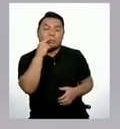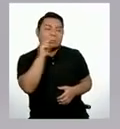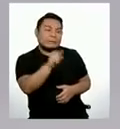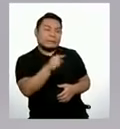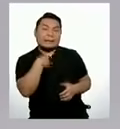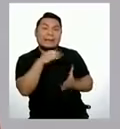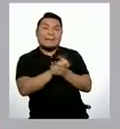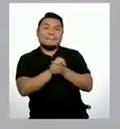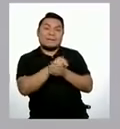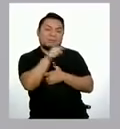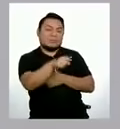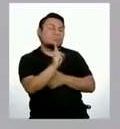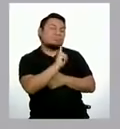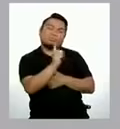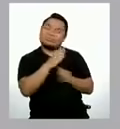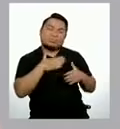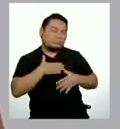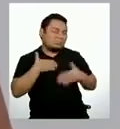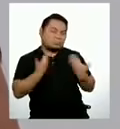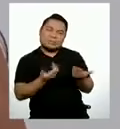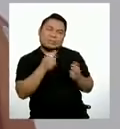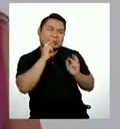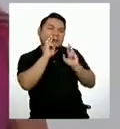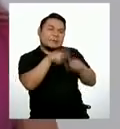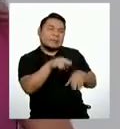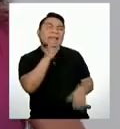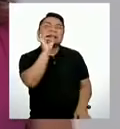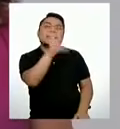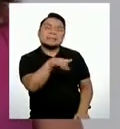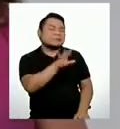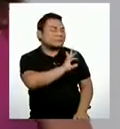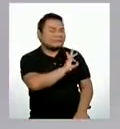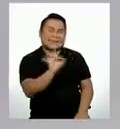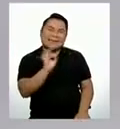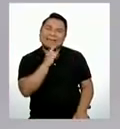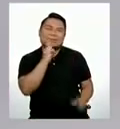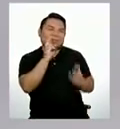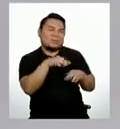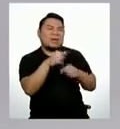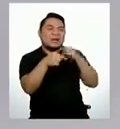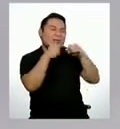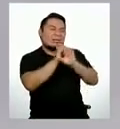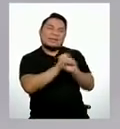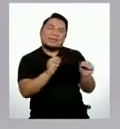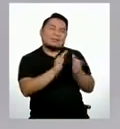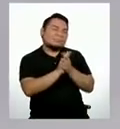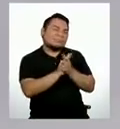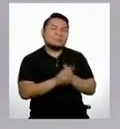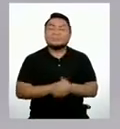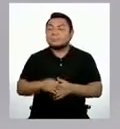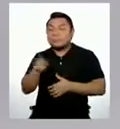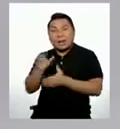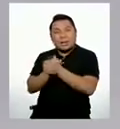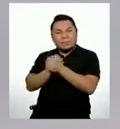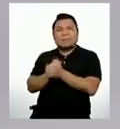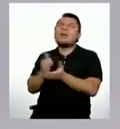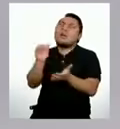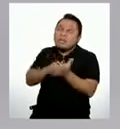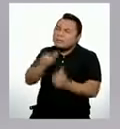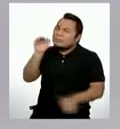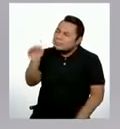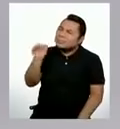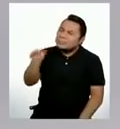respondió el hombre. No te puedo decir nada sobre eso. El amigo insistió. Entonces,